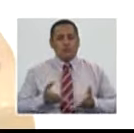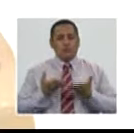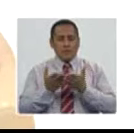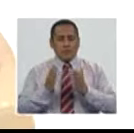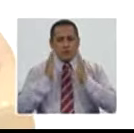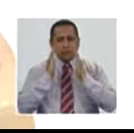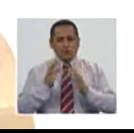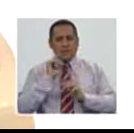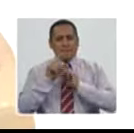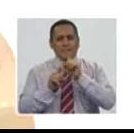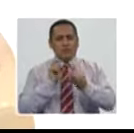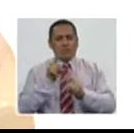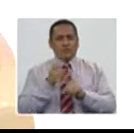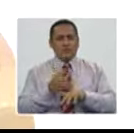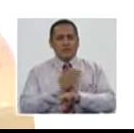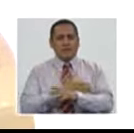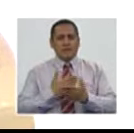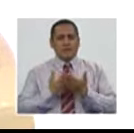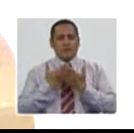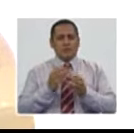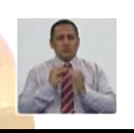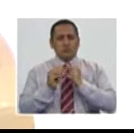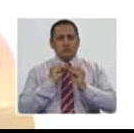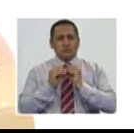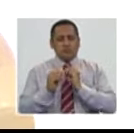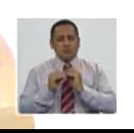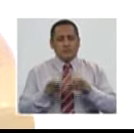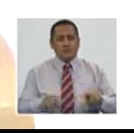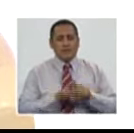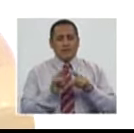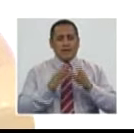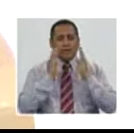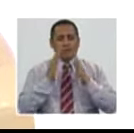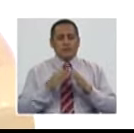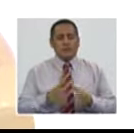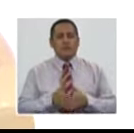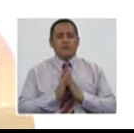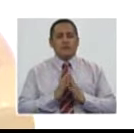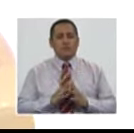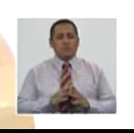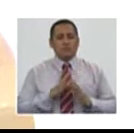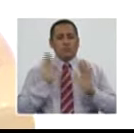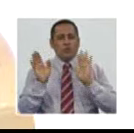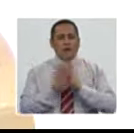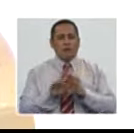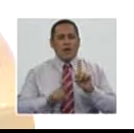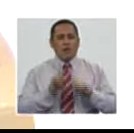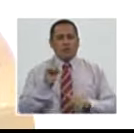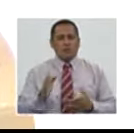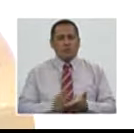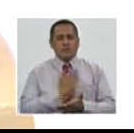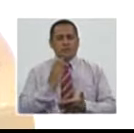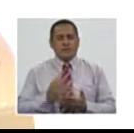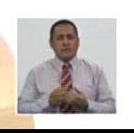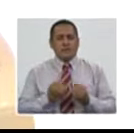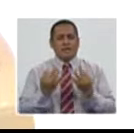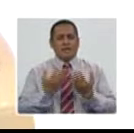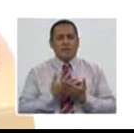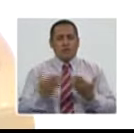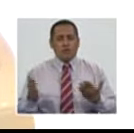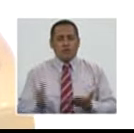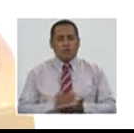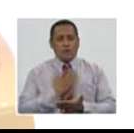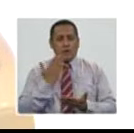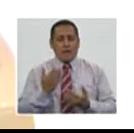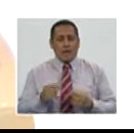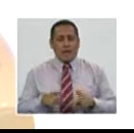este atención de consultas que serían las orientaciones este atención de pedidos frente a no atención de casos de